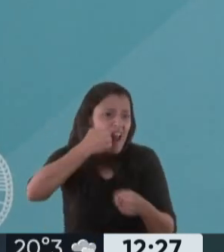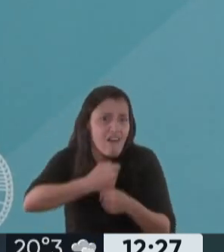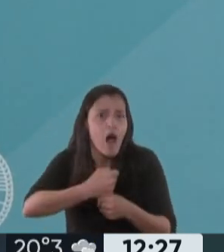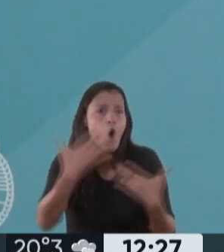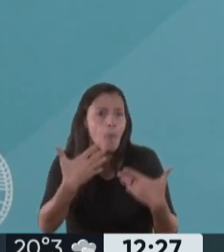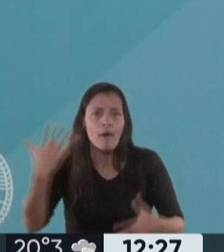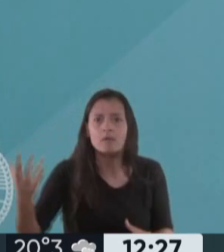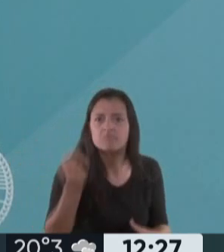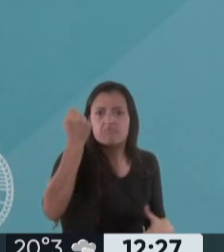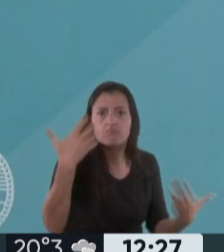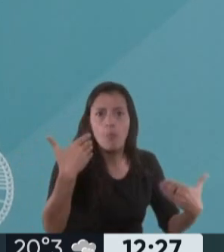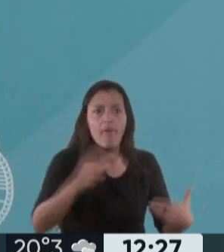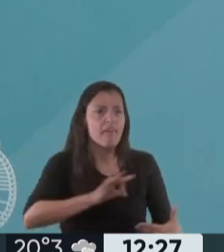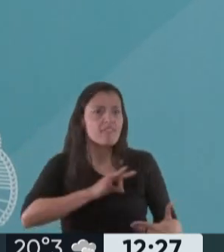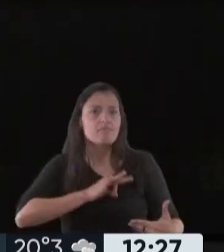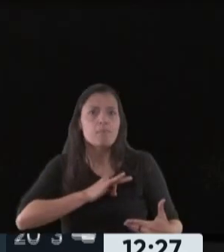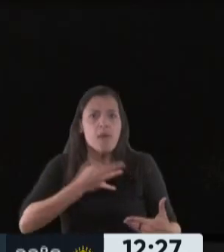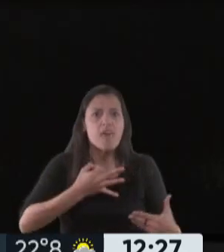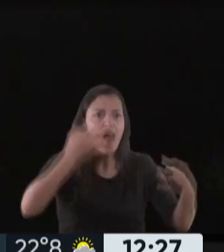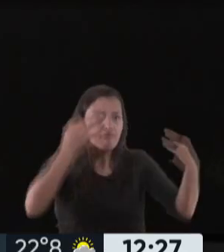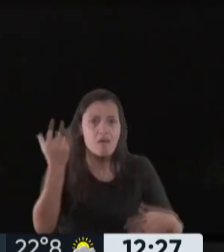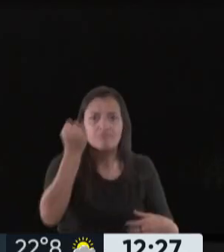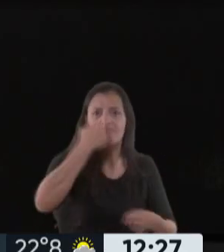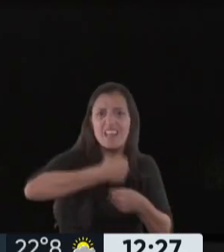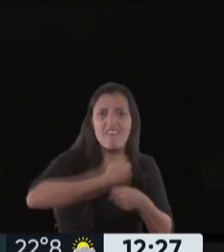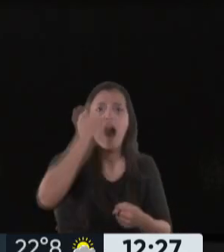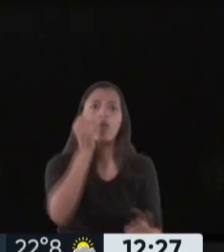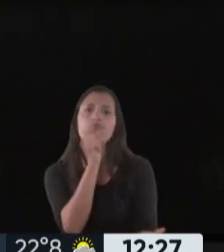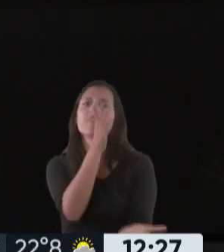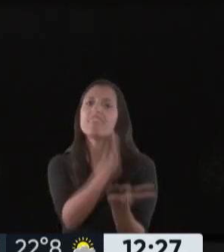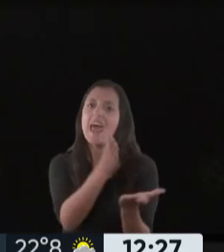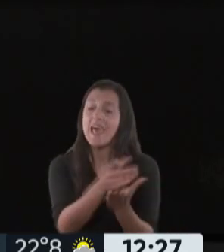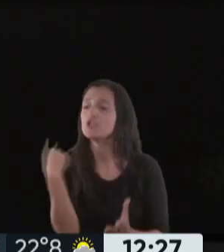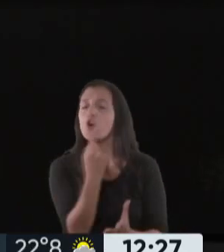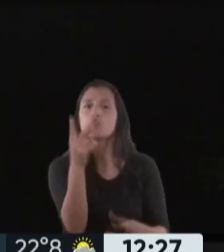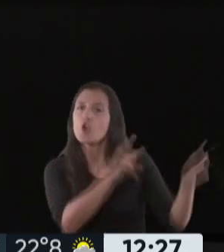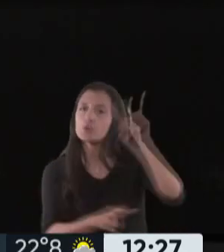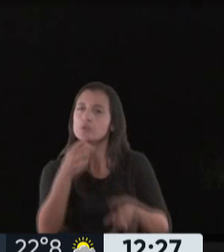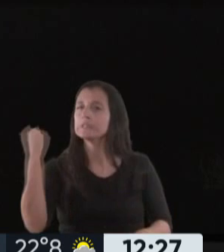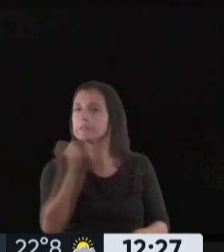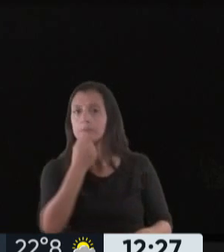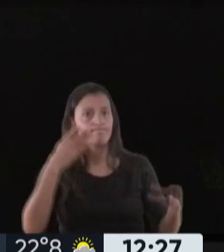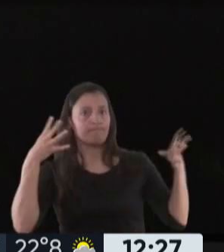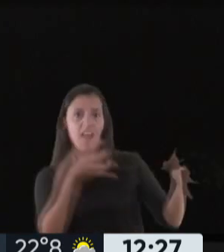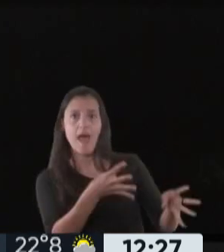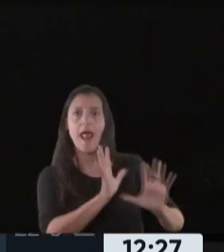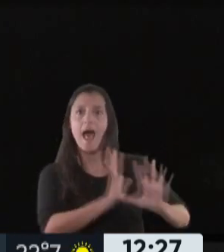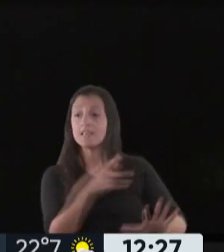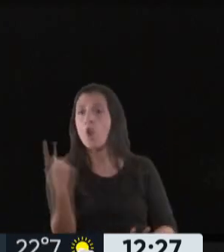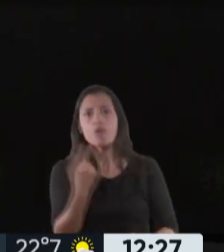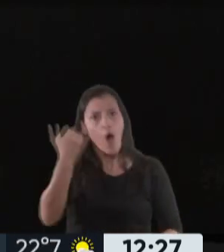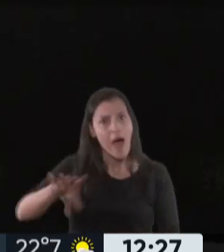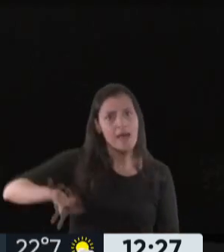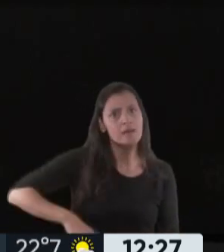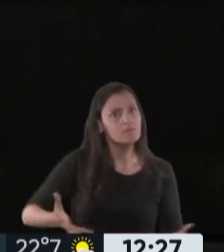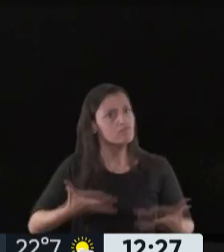una vida basada en el trabajo con derechos. Ese es nuestro objetivo, nuestro compromiso, y la verdad estamos entusiasmados